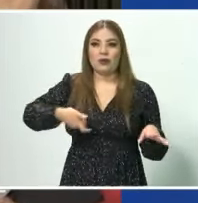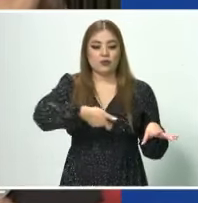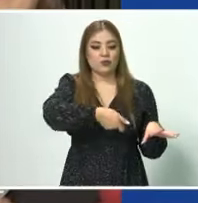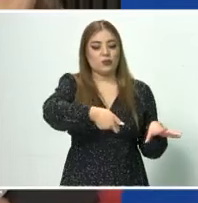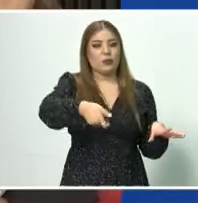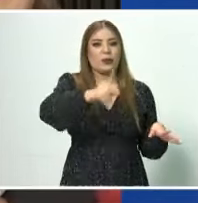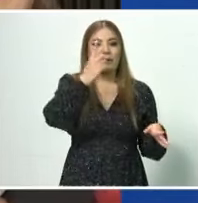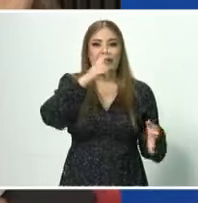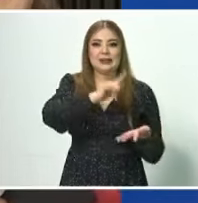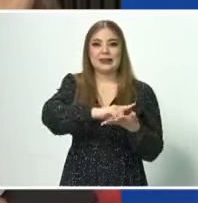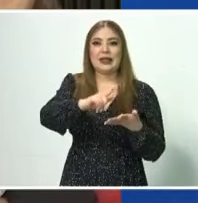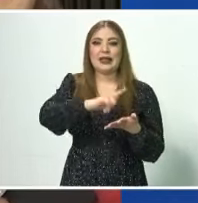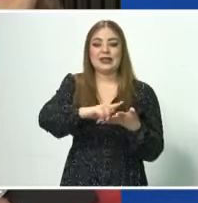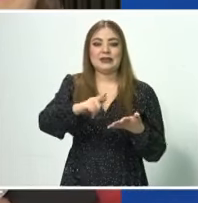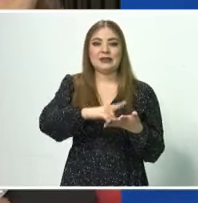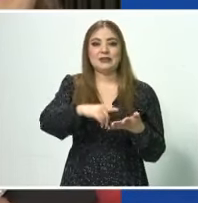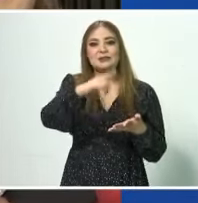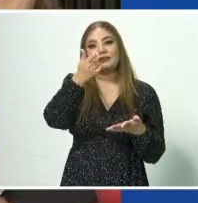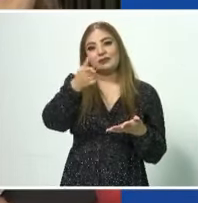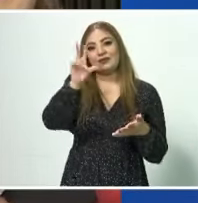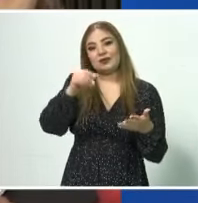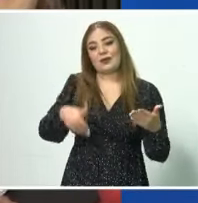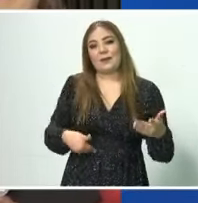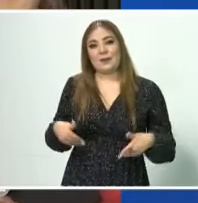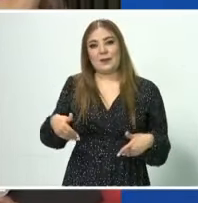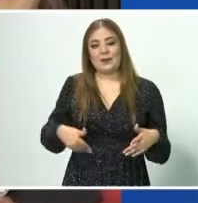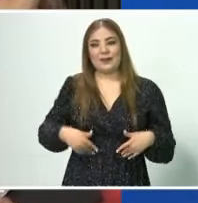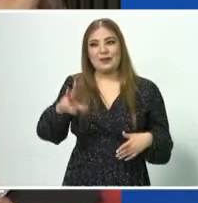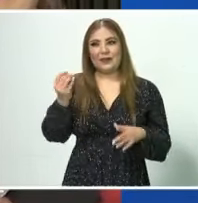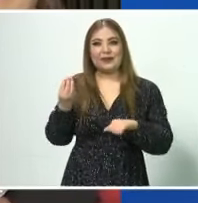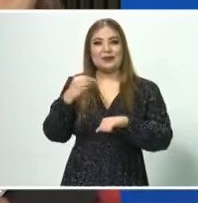para no causar la molestia y sobre todo que no la expongan así de esta manera